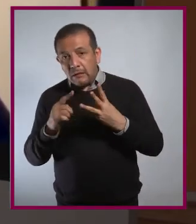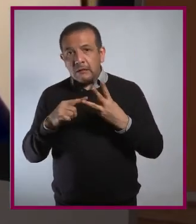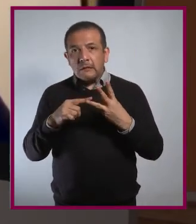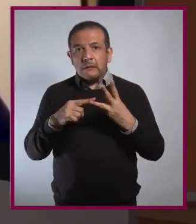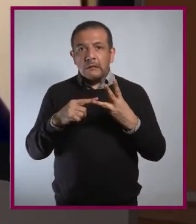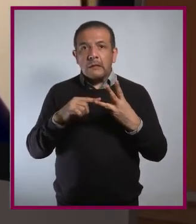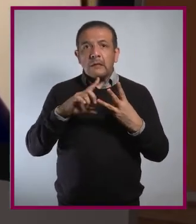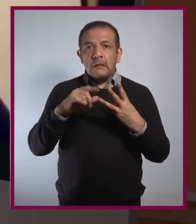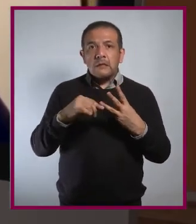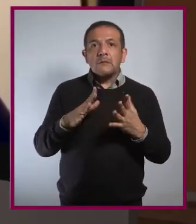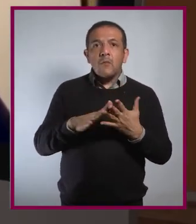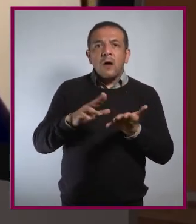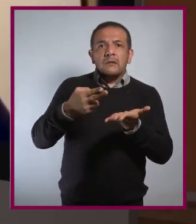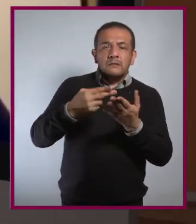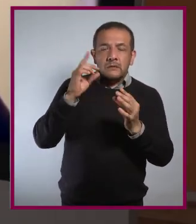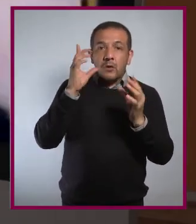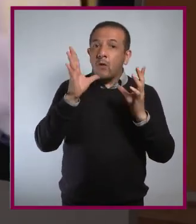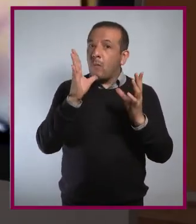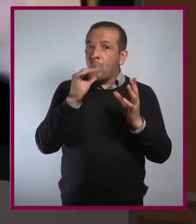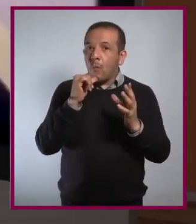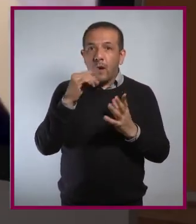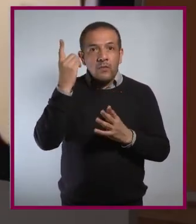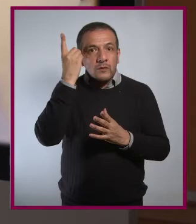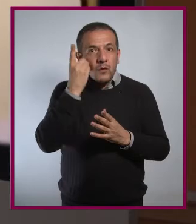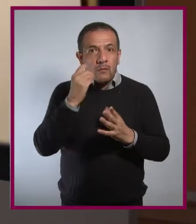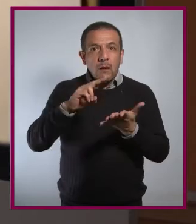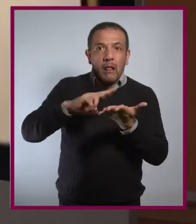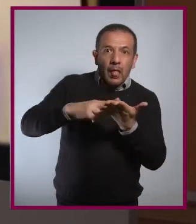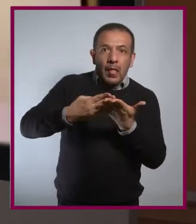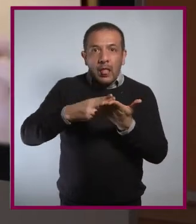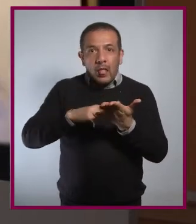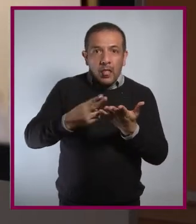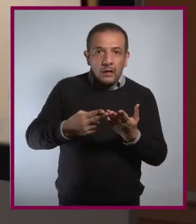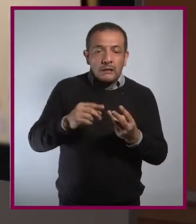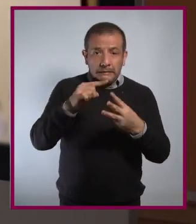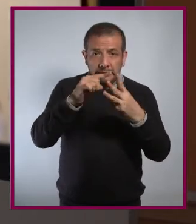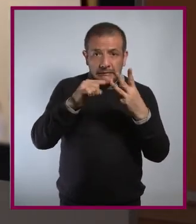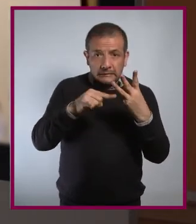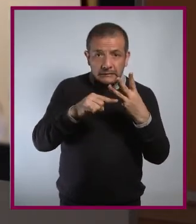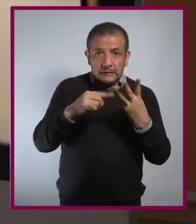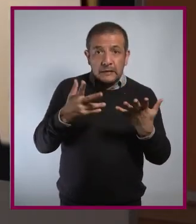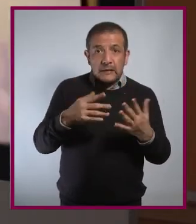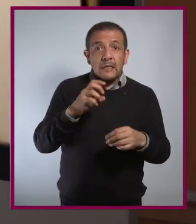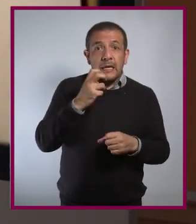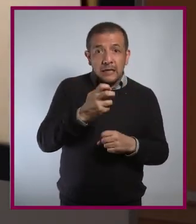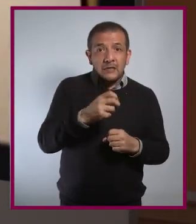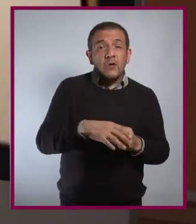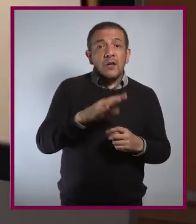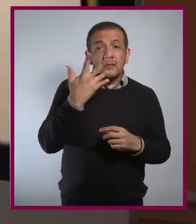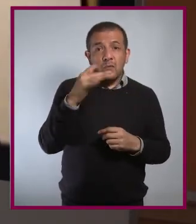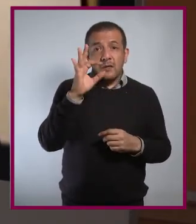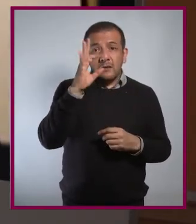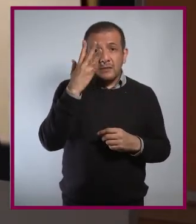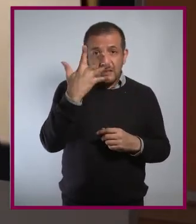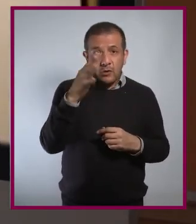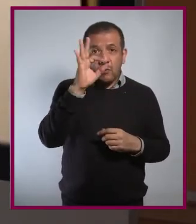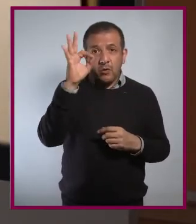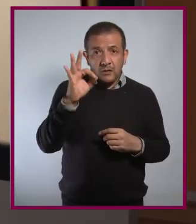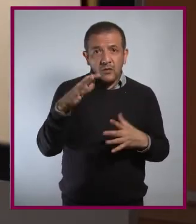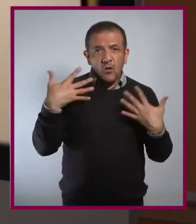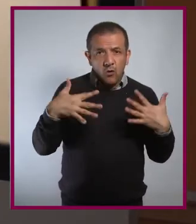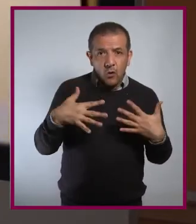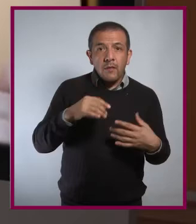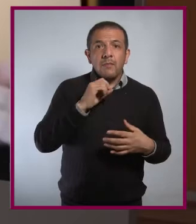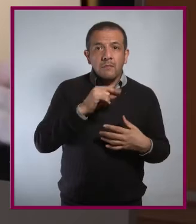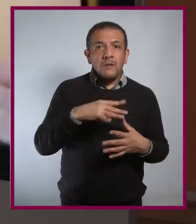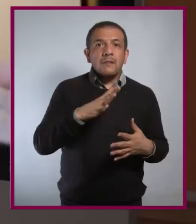otro, trastornos del sueño. Entonces es un cúmulo de problemas. Aquí lo que ocurre es que hasta el 55% de las personas que tienen